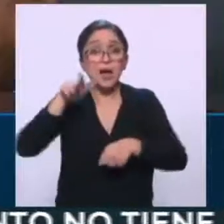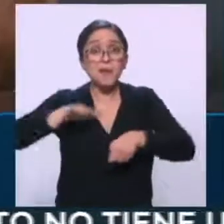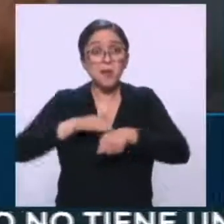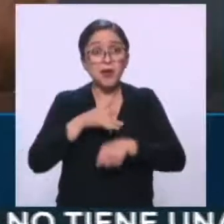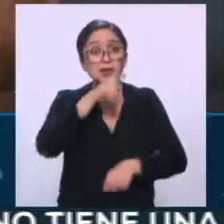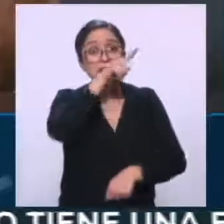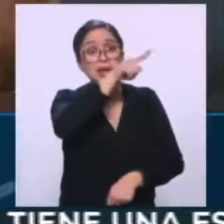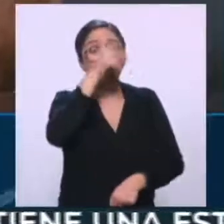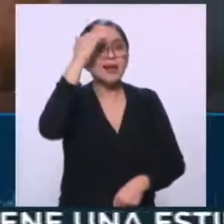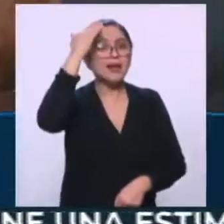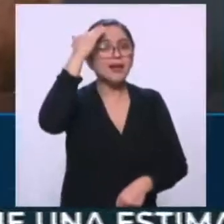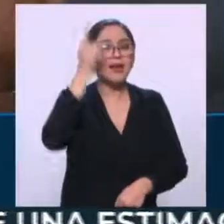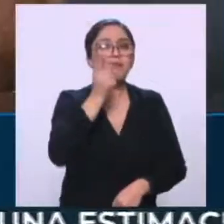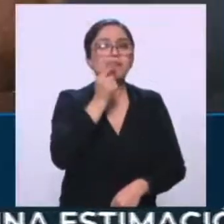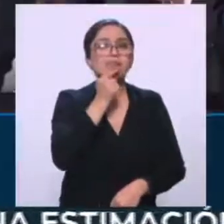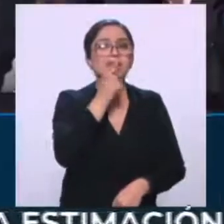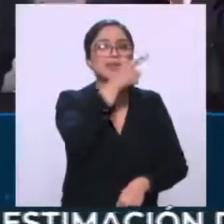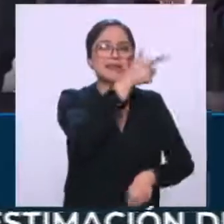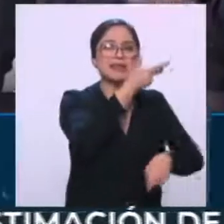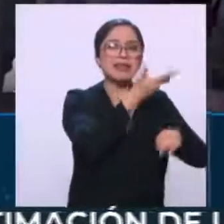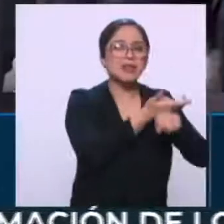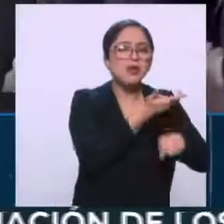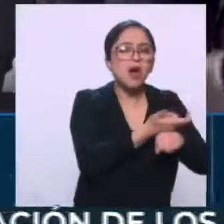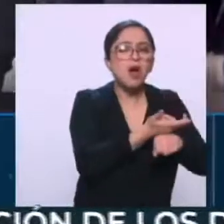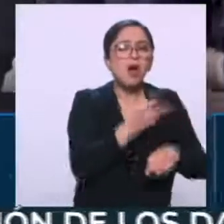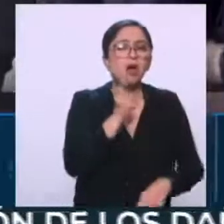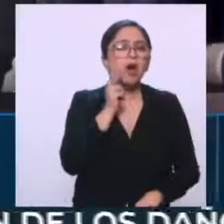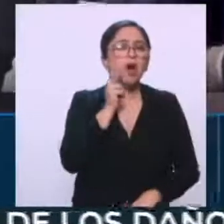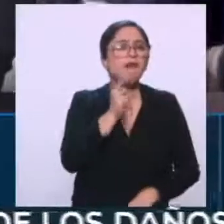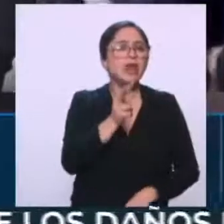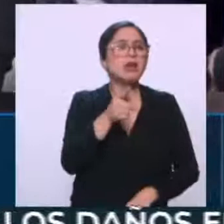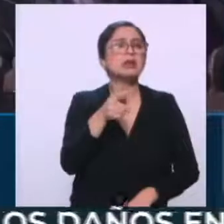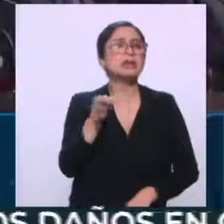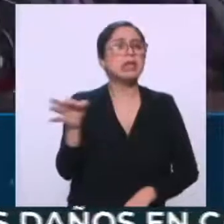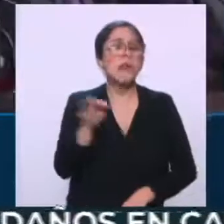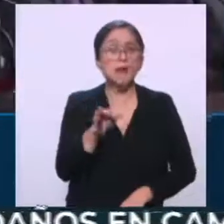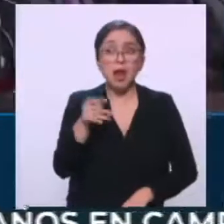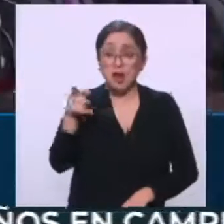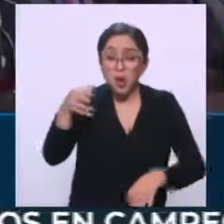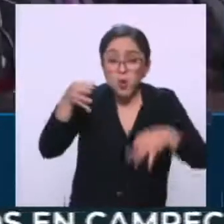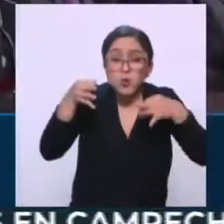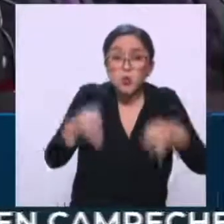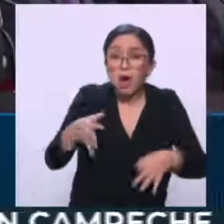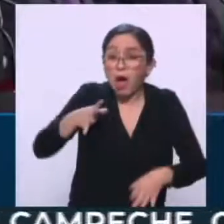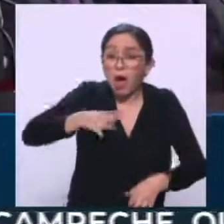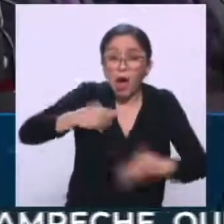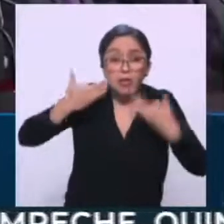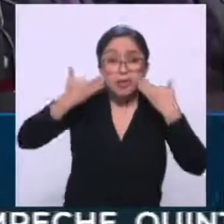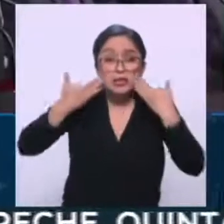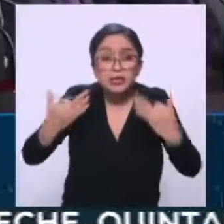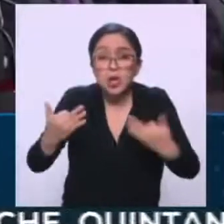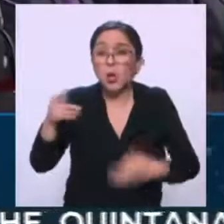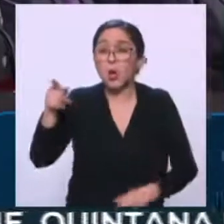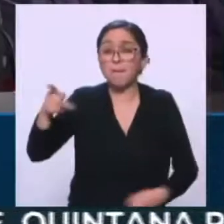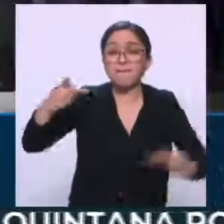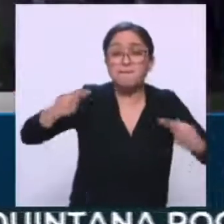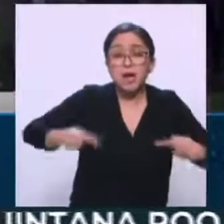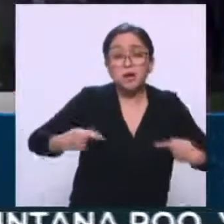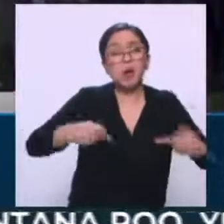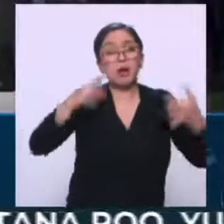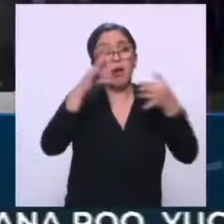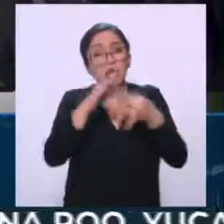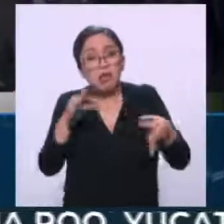Estados Unidos, que sustentan no el que haya habido un testigo de que Cienfuegos colaboró, de que Cienfuegos